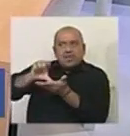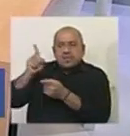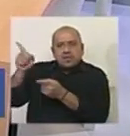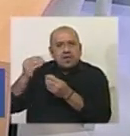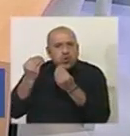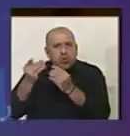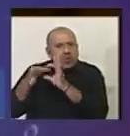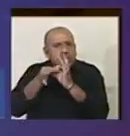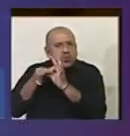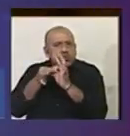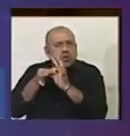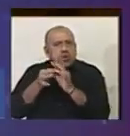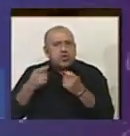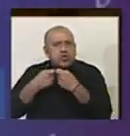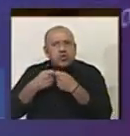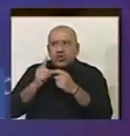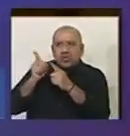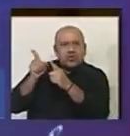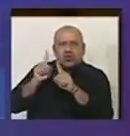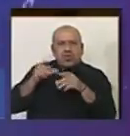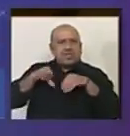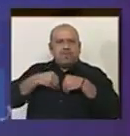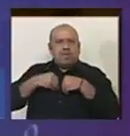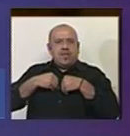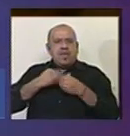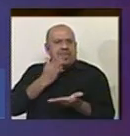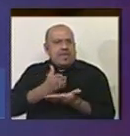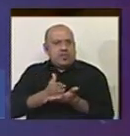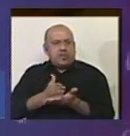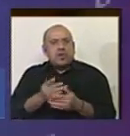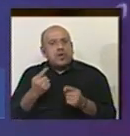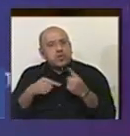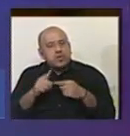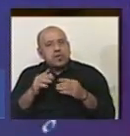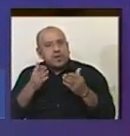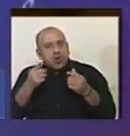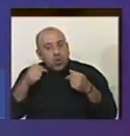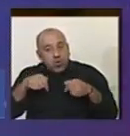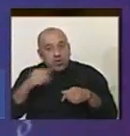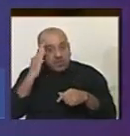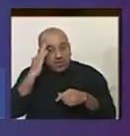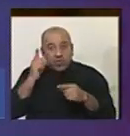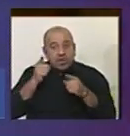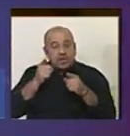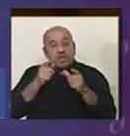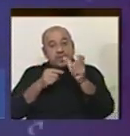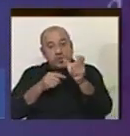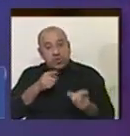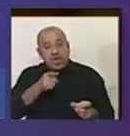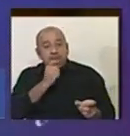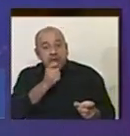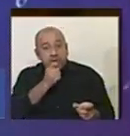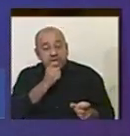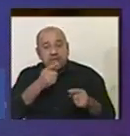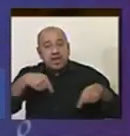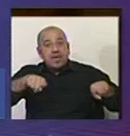de Occidente y otros países en la región siguen siendo el eje del mal. Pero fíjate que hoy sabemos que este hombre estaba lanzando un movimiento de jóvenes saudíes